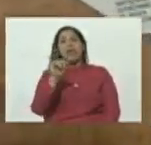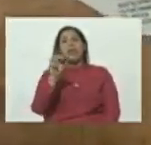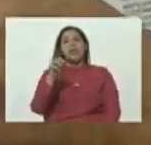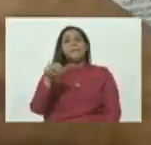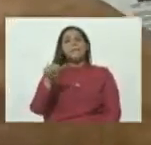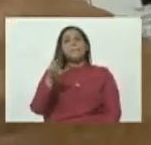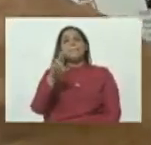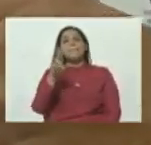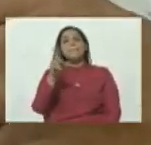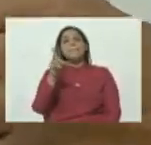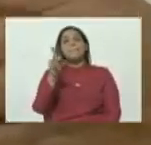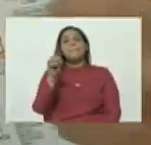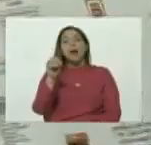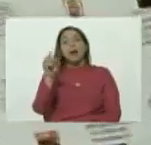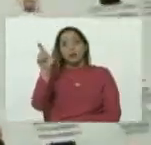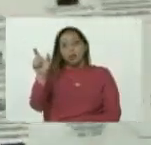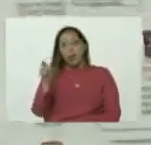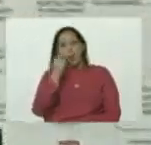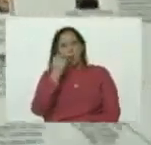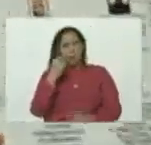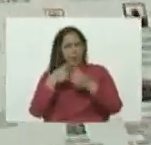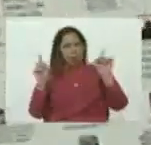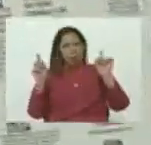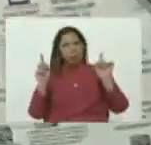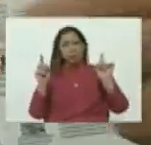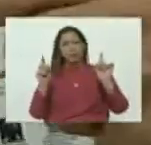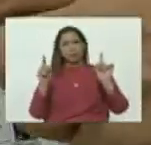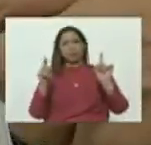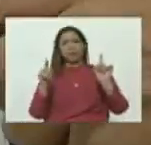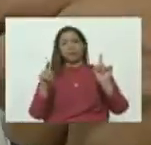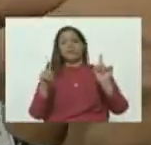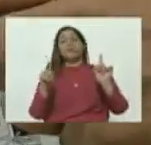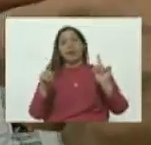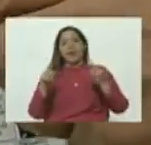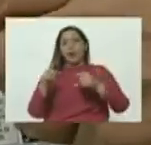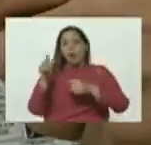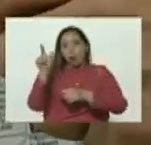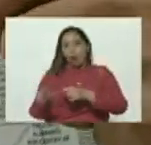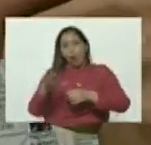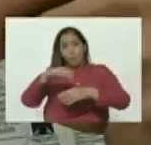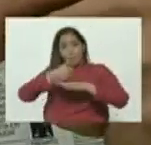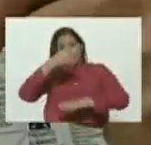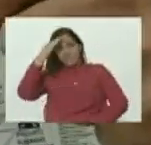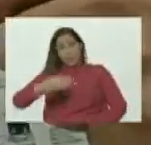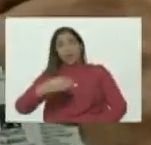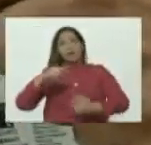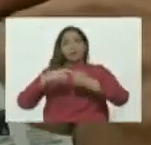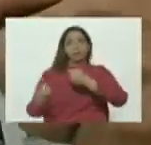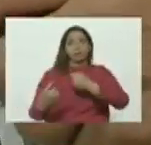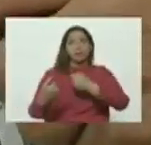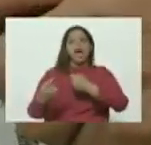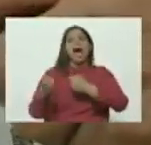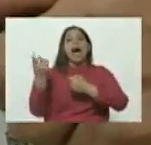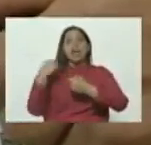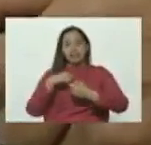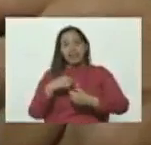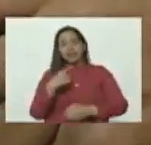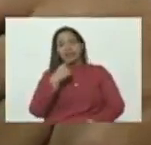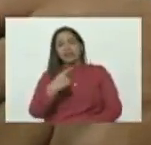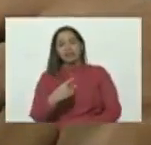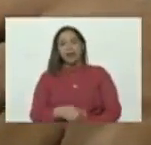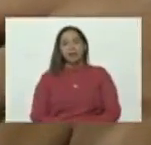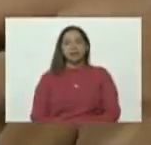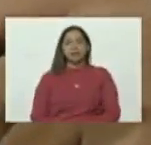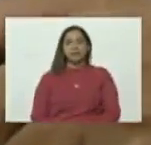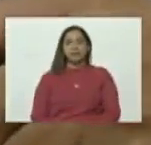general Ramón Antonio Lozada Saavedra, general en situación de retiro, ya revela lo que ayer señalábamos